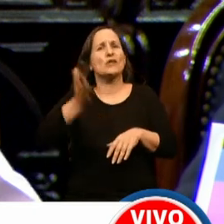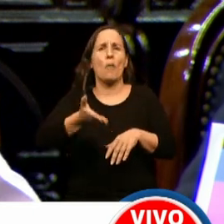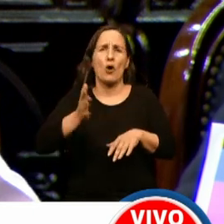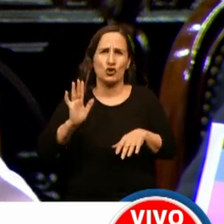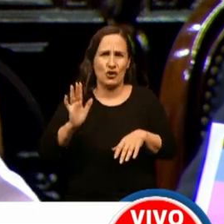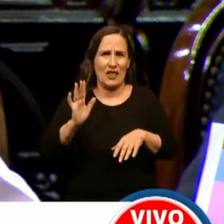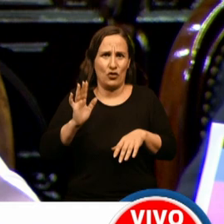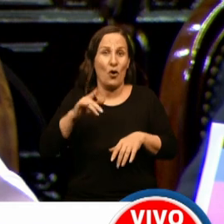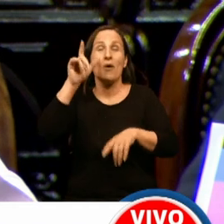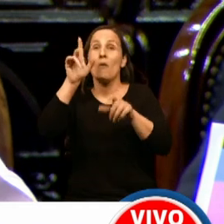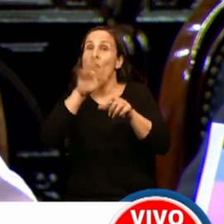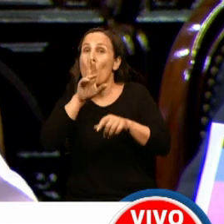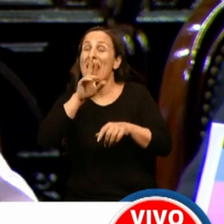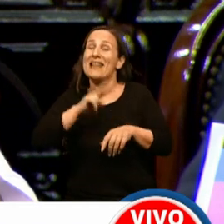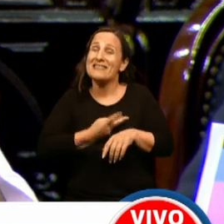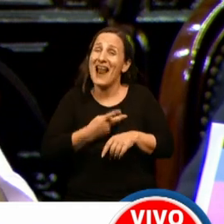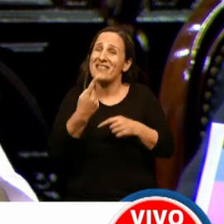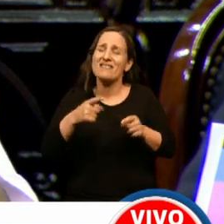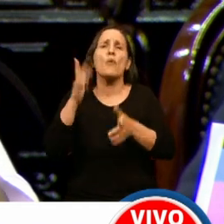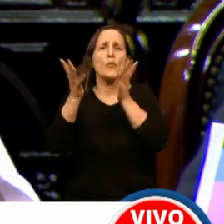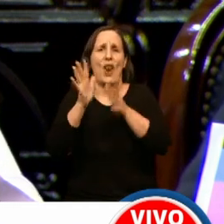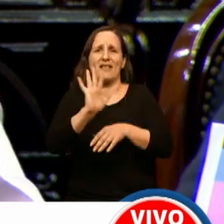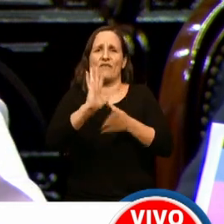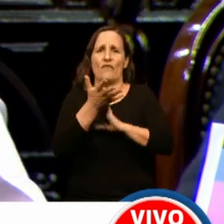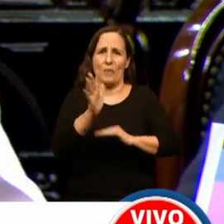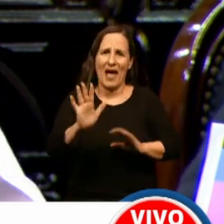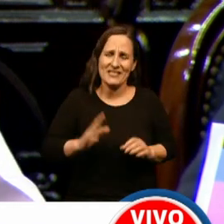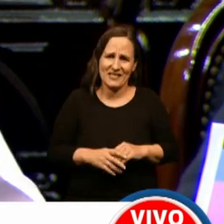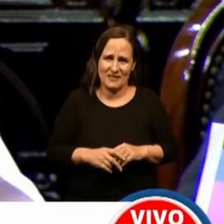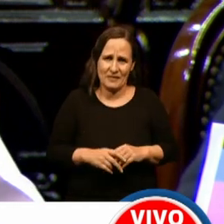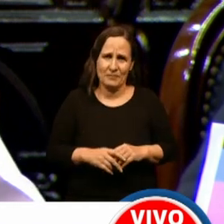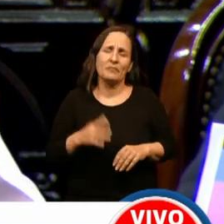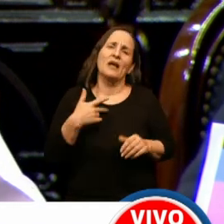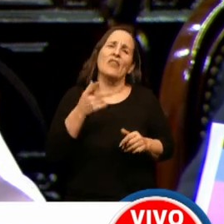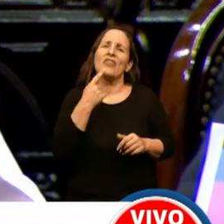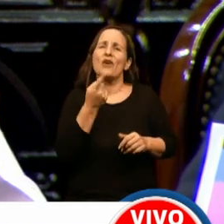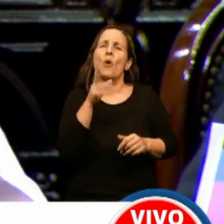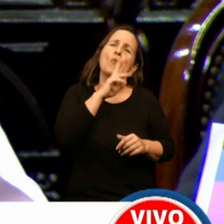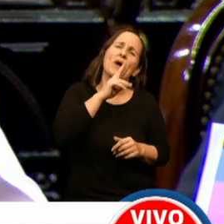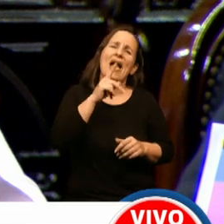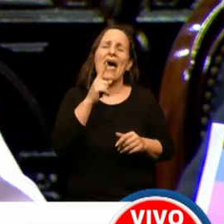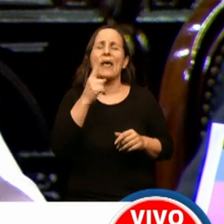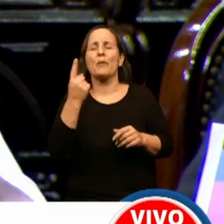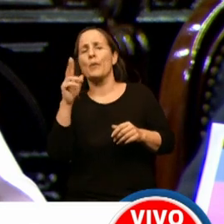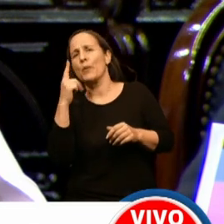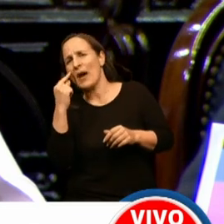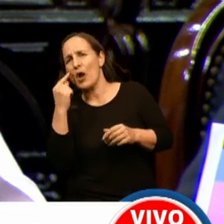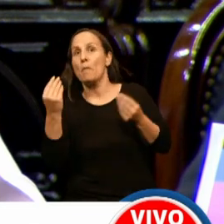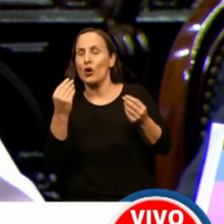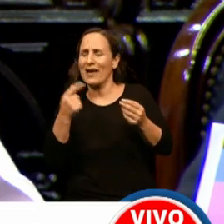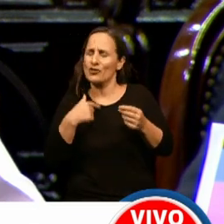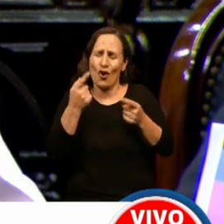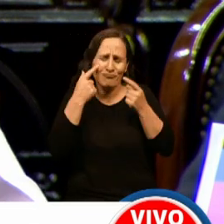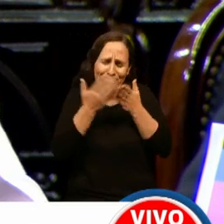de las personas de las mujeres trans que han sufrido esta violencia hago esta distinción de mujeres y varones porque me fijé además